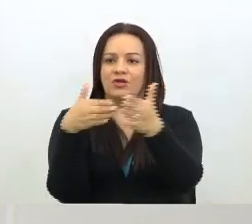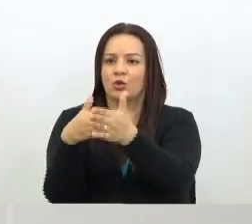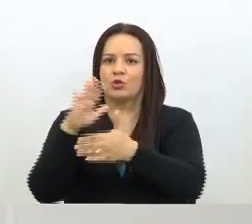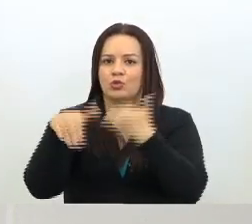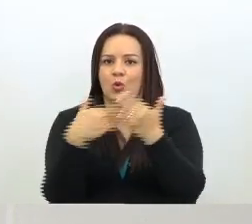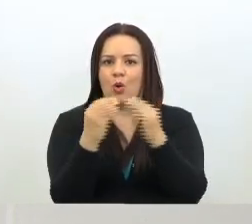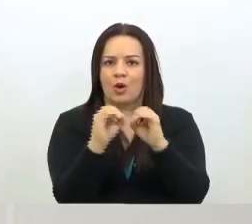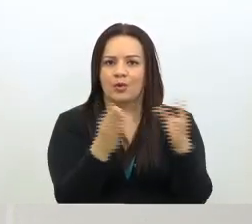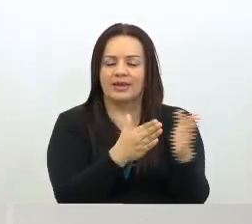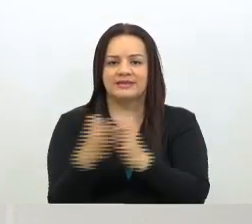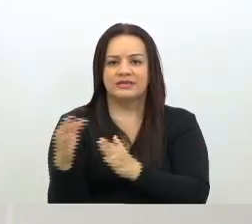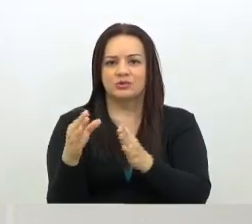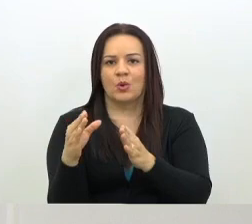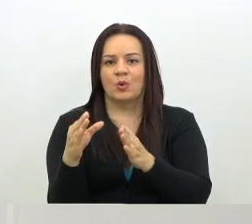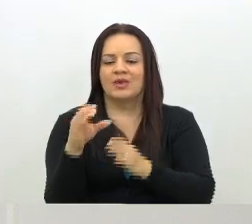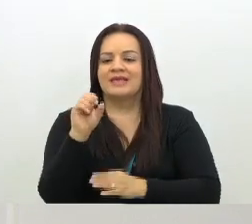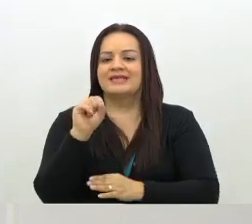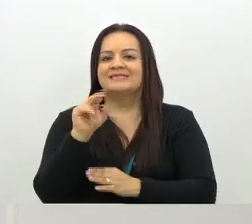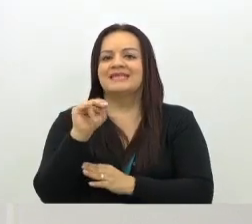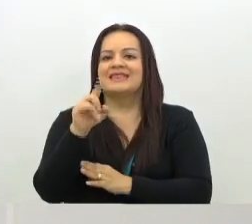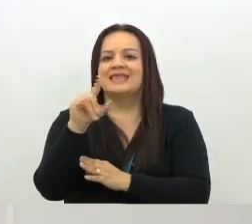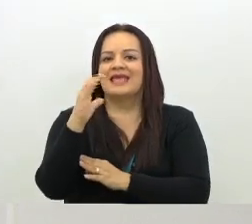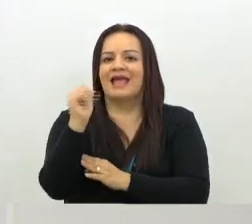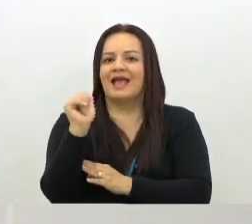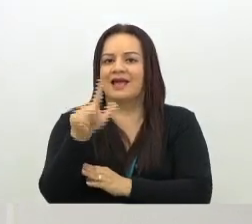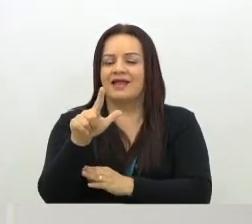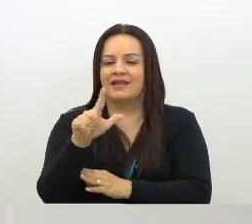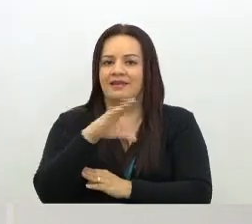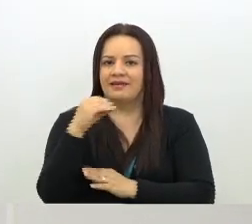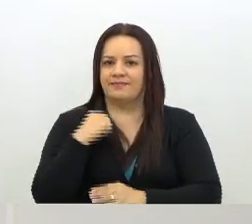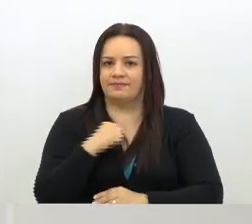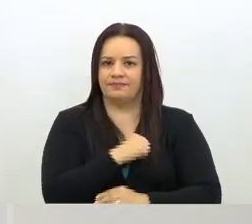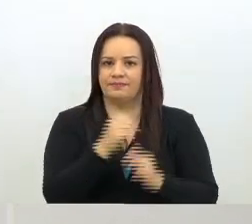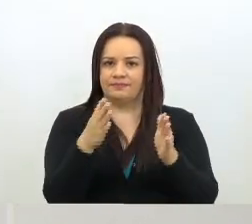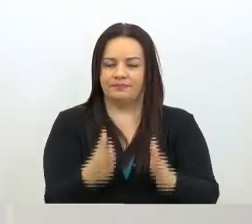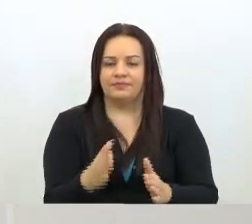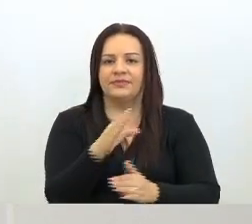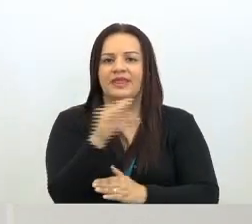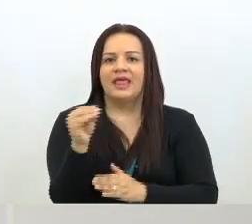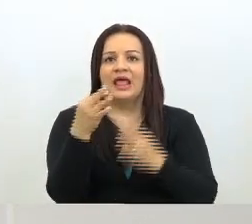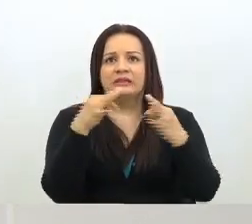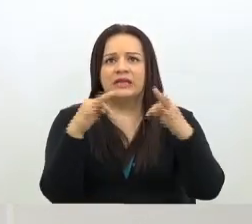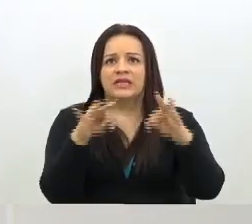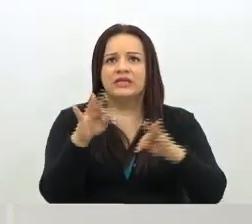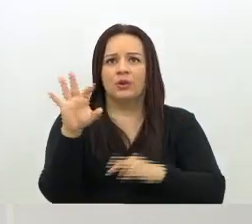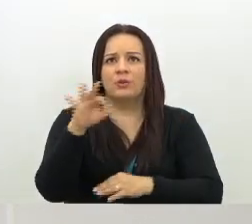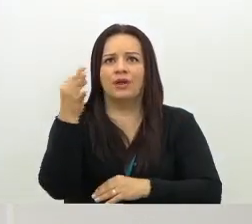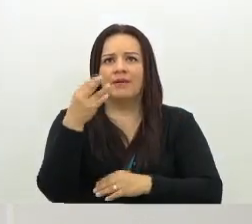organización sindical a tratarse de una manera, hijo de Dios,